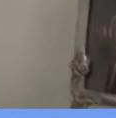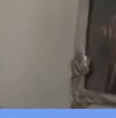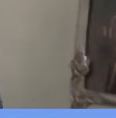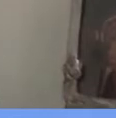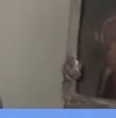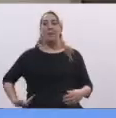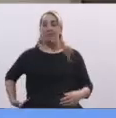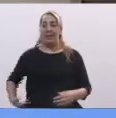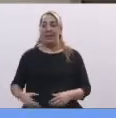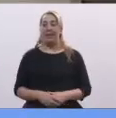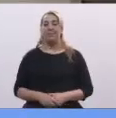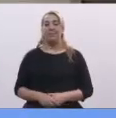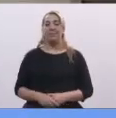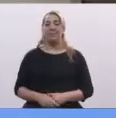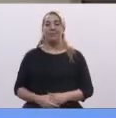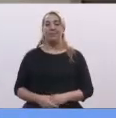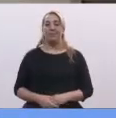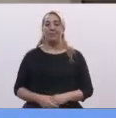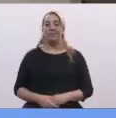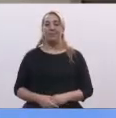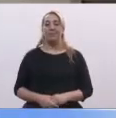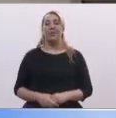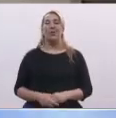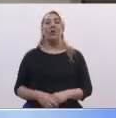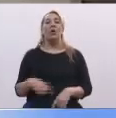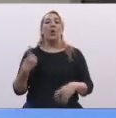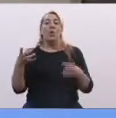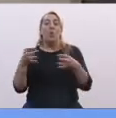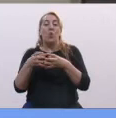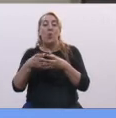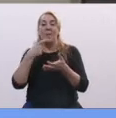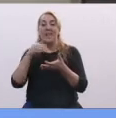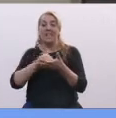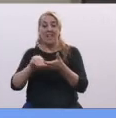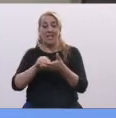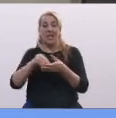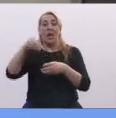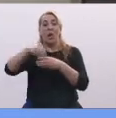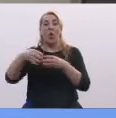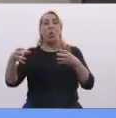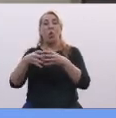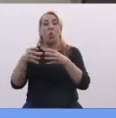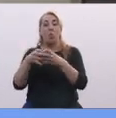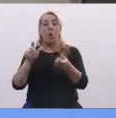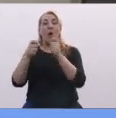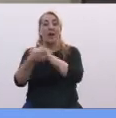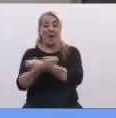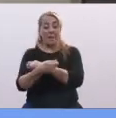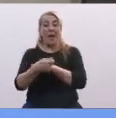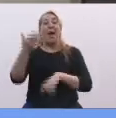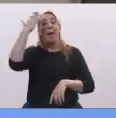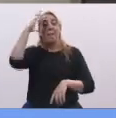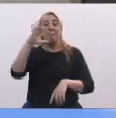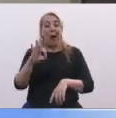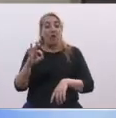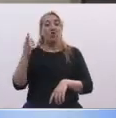Gracias, señora presidenta. Un grupo de senadores del interbloque Cambiemos, desde marzo empezamos